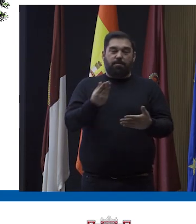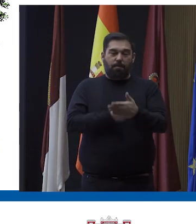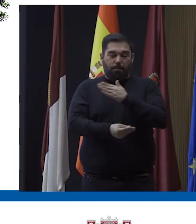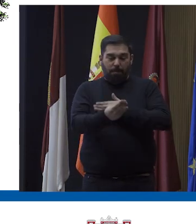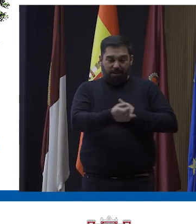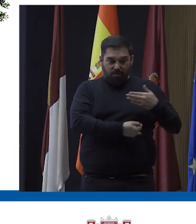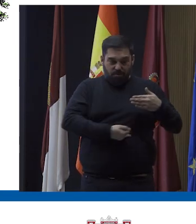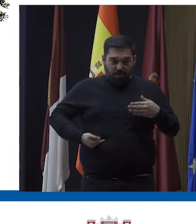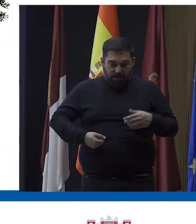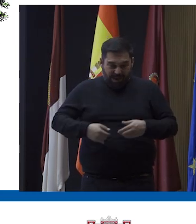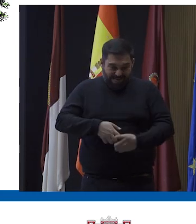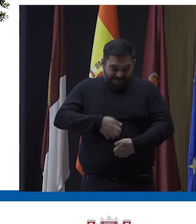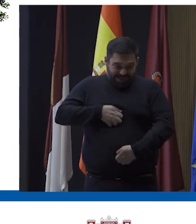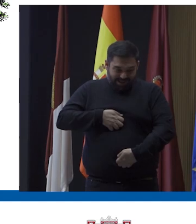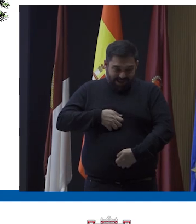pélvico.